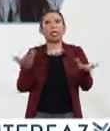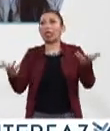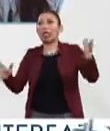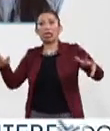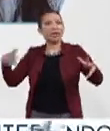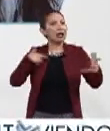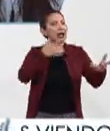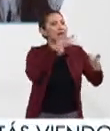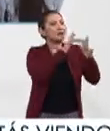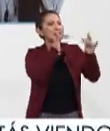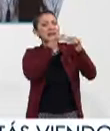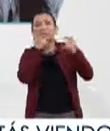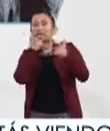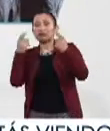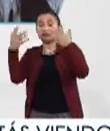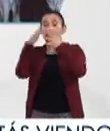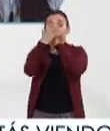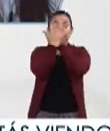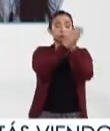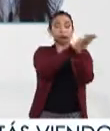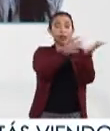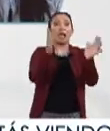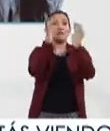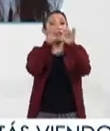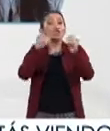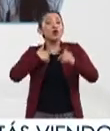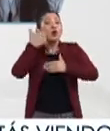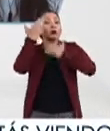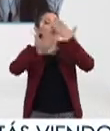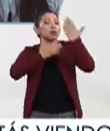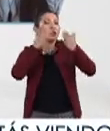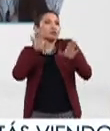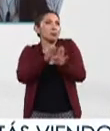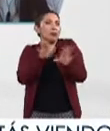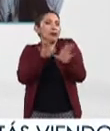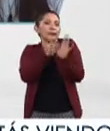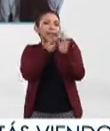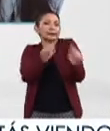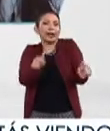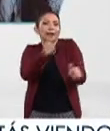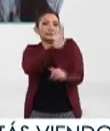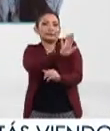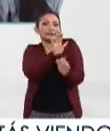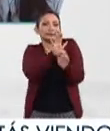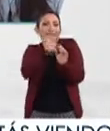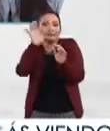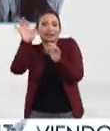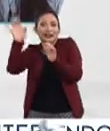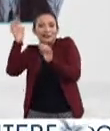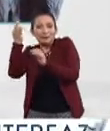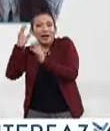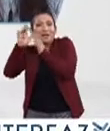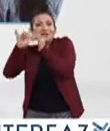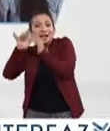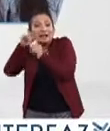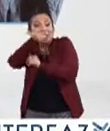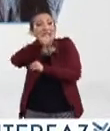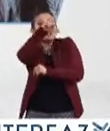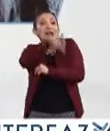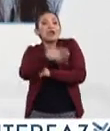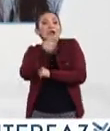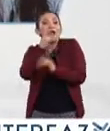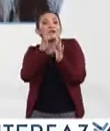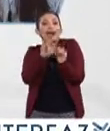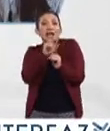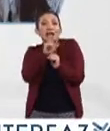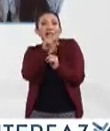todos nos hablaban en francés, en inglés, y el francés que yo estudié fue prácticamente francés de Francia, y en Quebec se